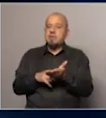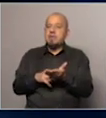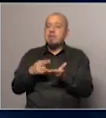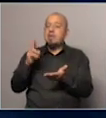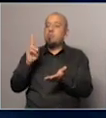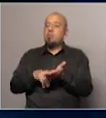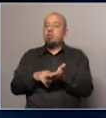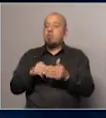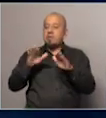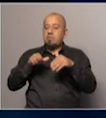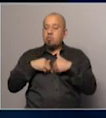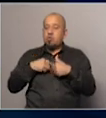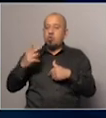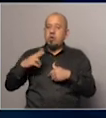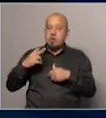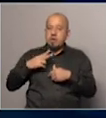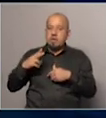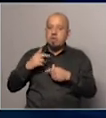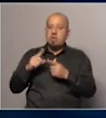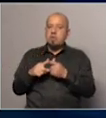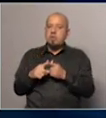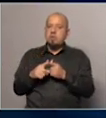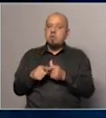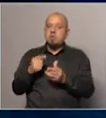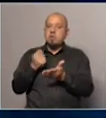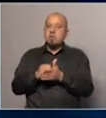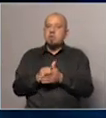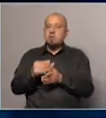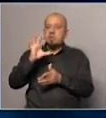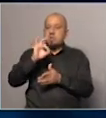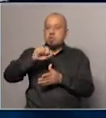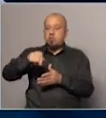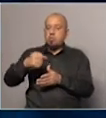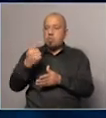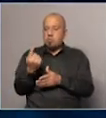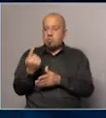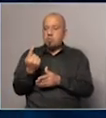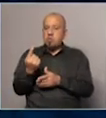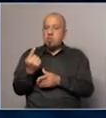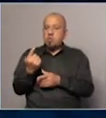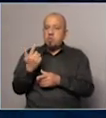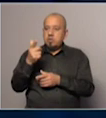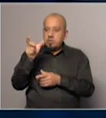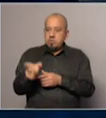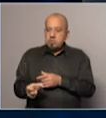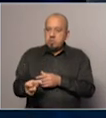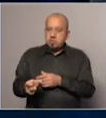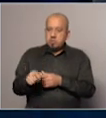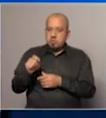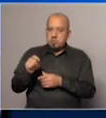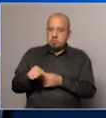las grandes riquezas es decir pagan el 0,1 las personas jurídicas